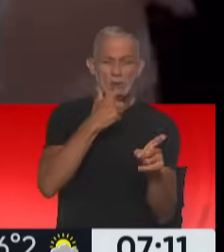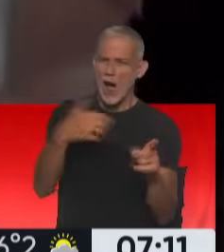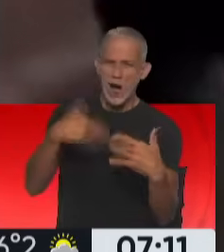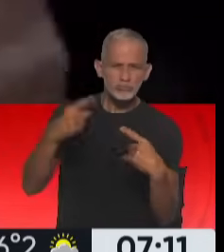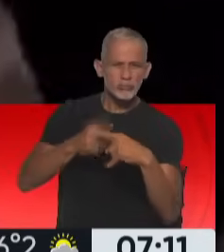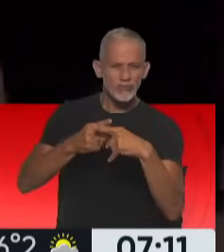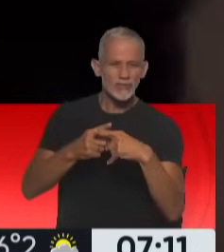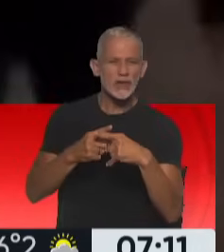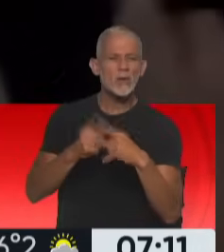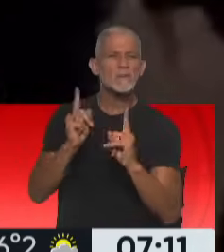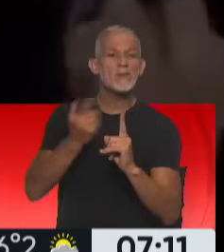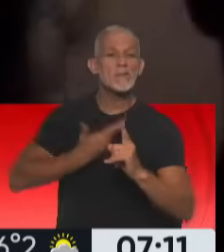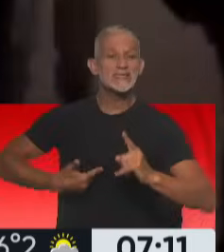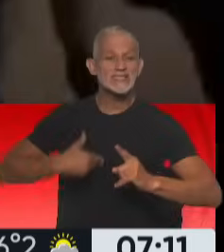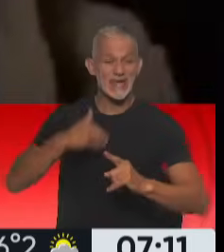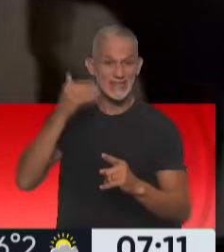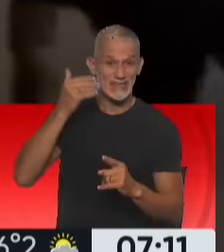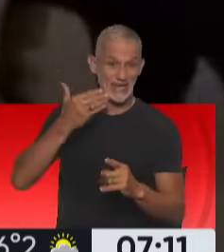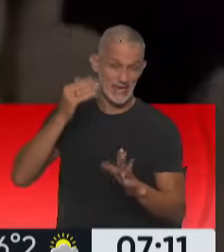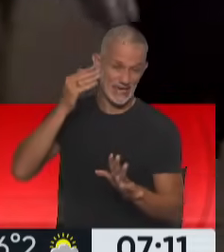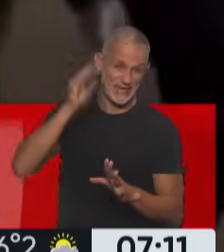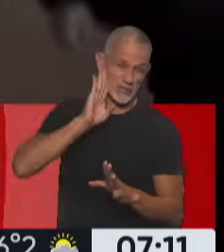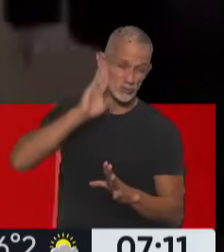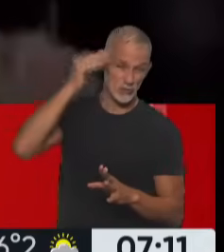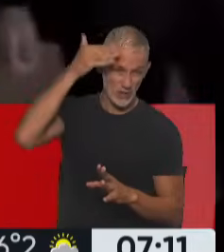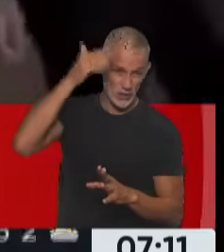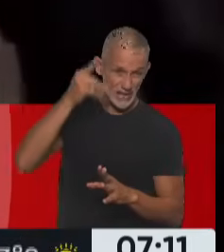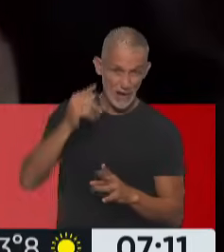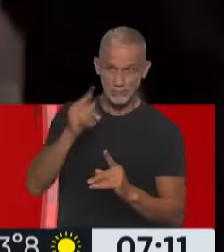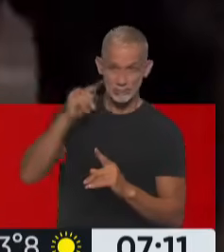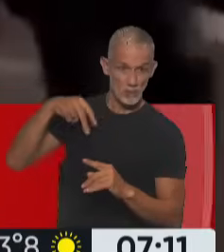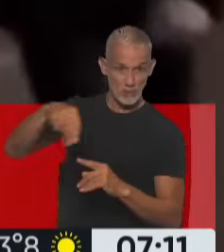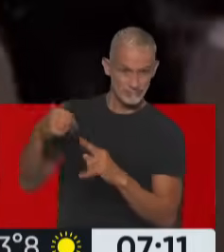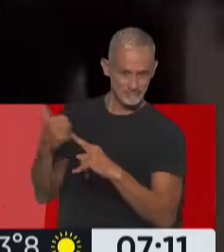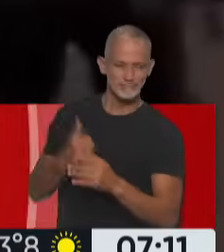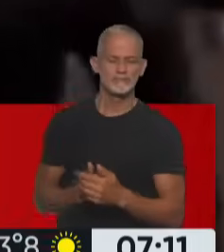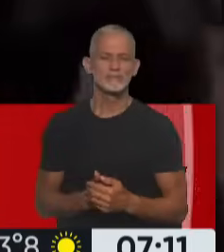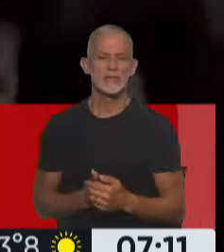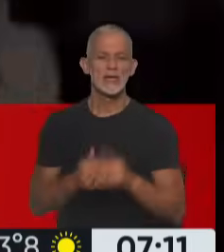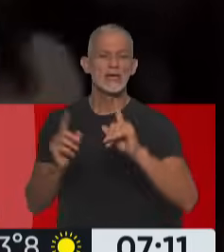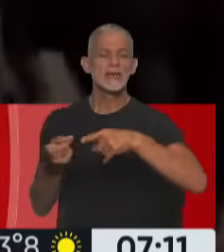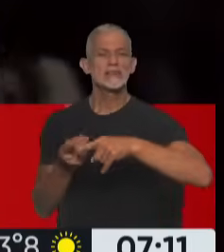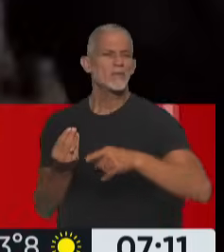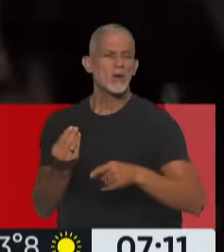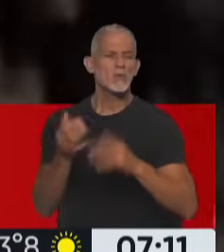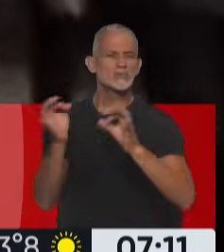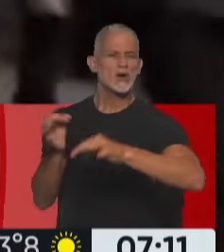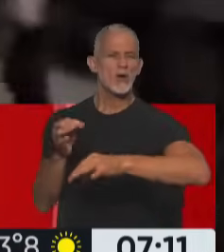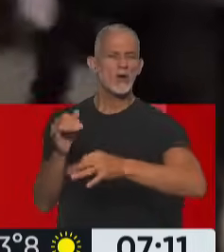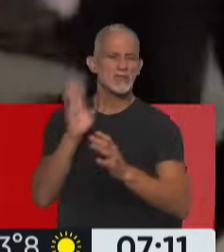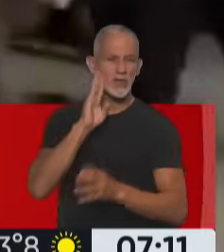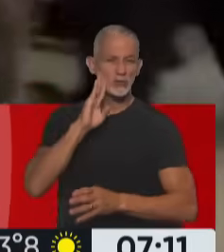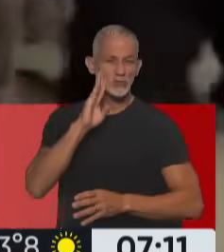la cuenta del propio presidente Donald Trump, la primera imagen de Maduro detenido, y estas otras en el marco de lo que ha sido su llegada a los Estados